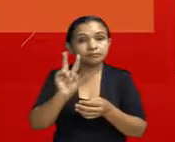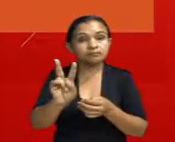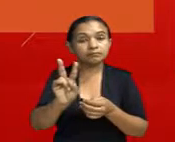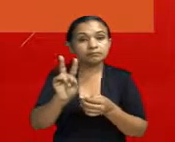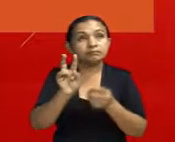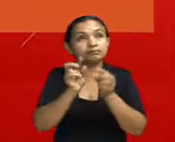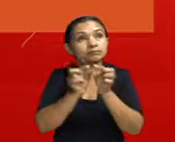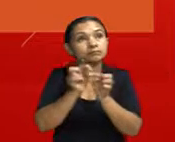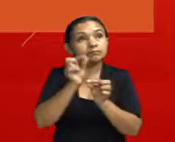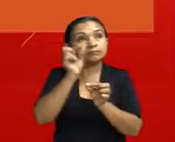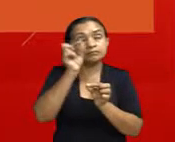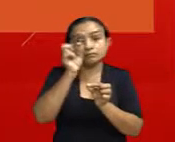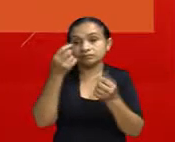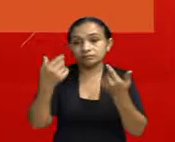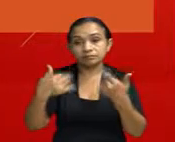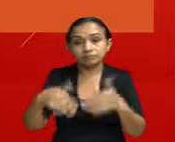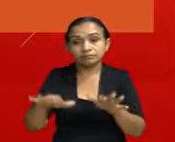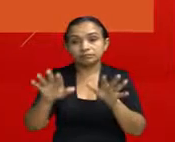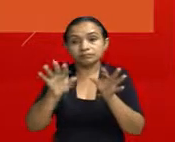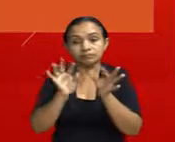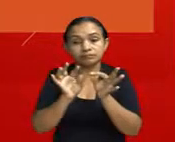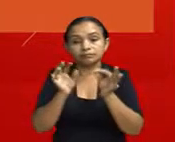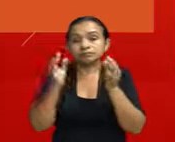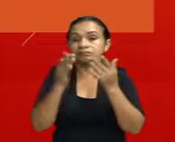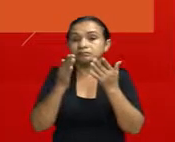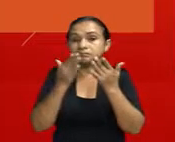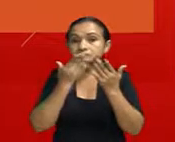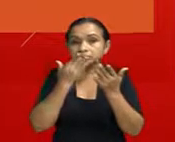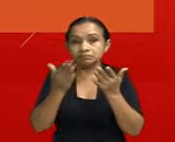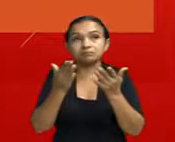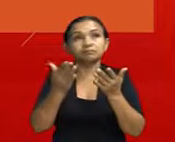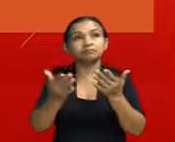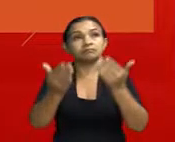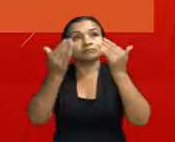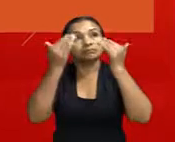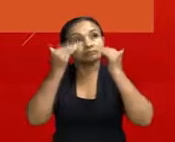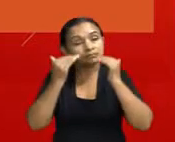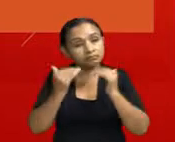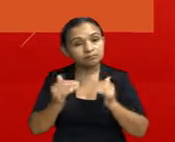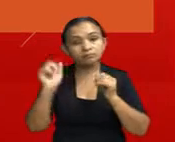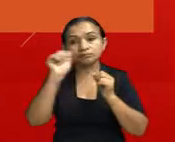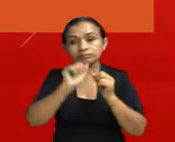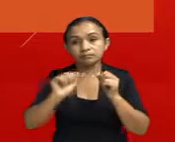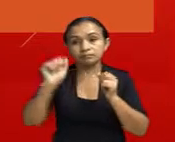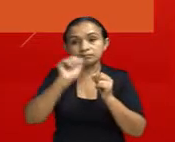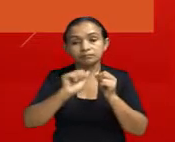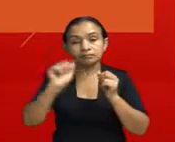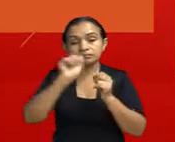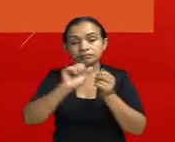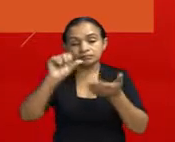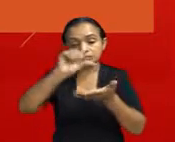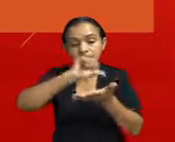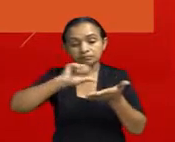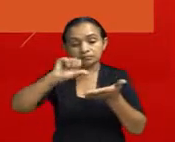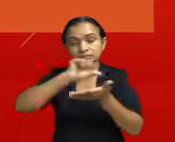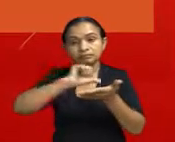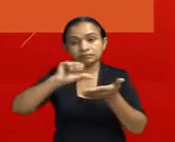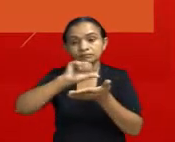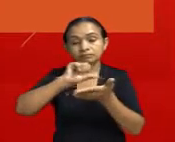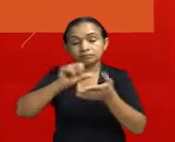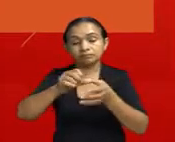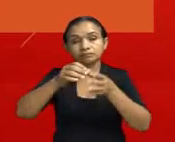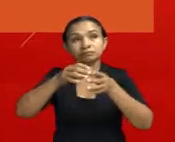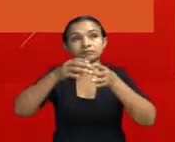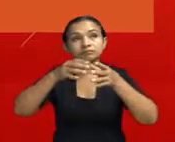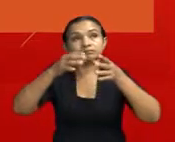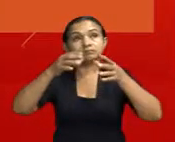derribita, la coronaria normal, o sea, un vaso sano. Ya bajito, eso que vemos amarillito es la placa de grasa y se va progresivamente.